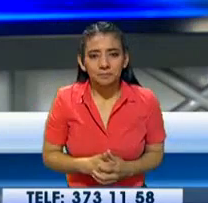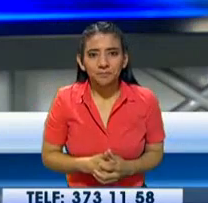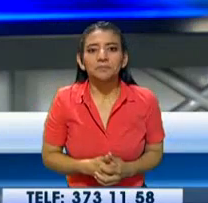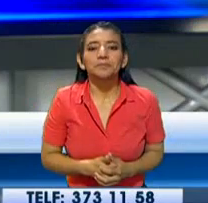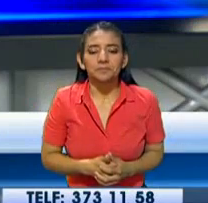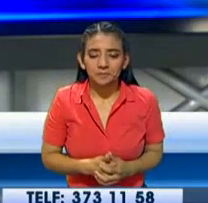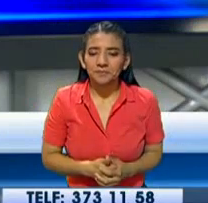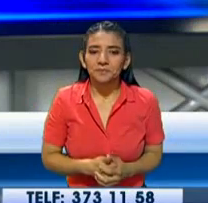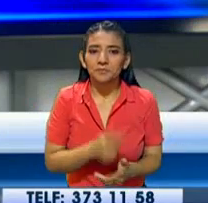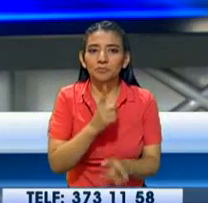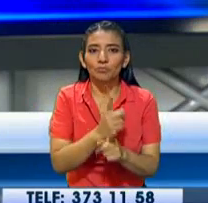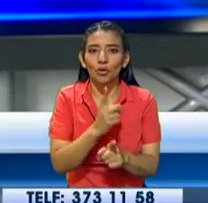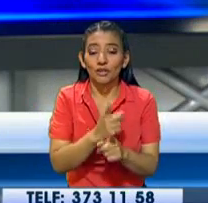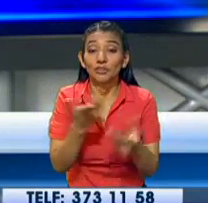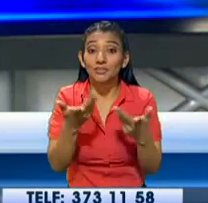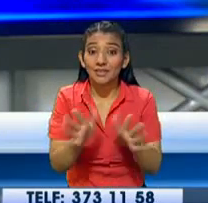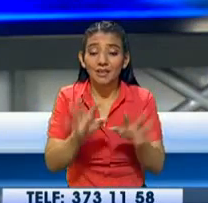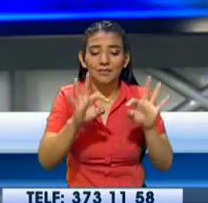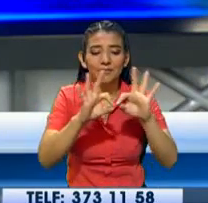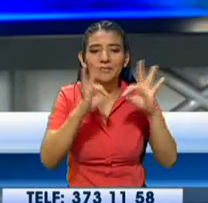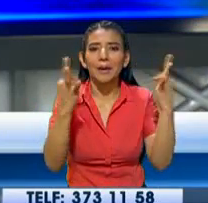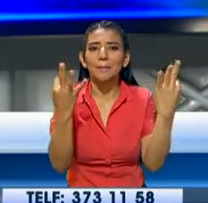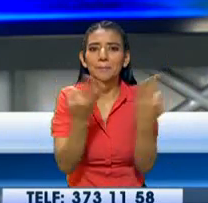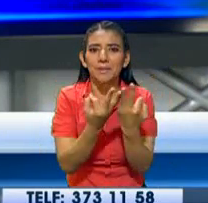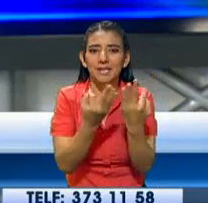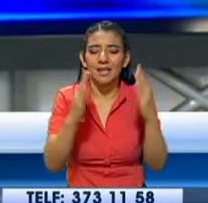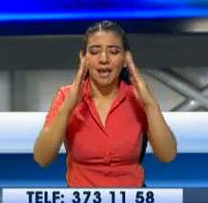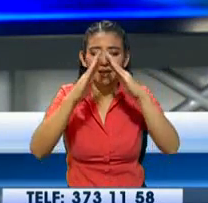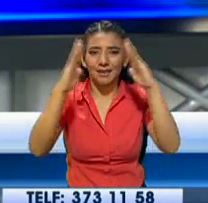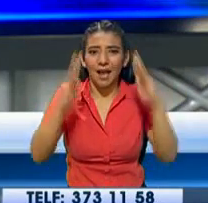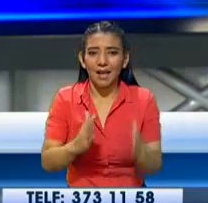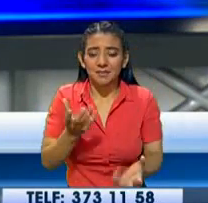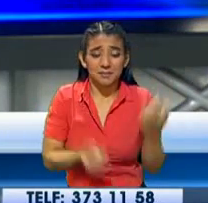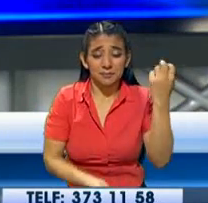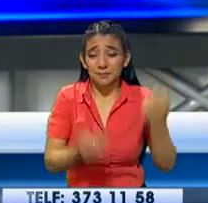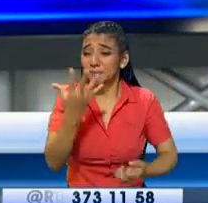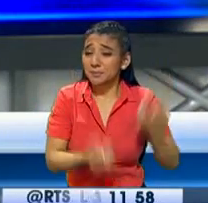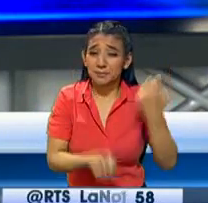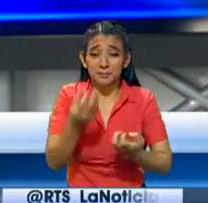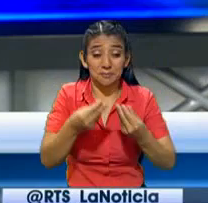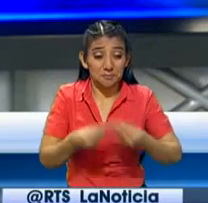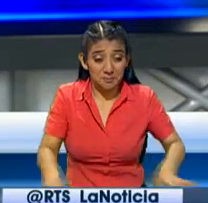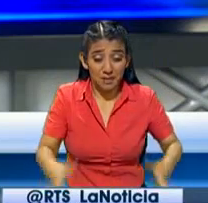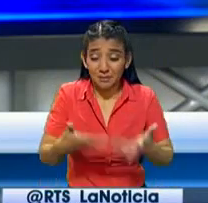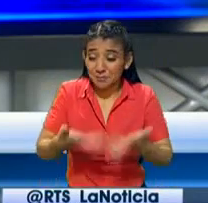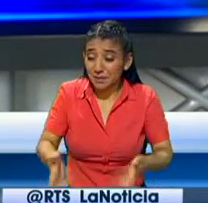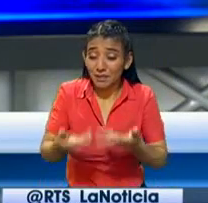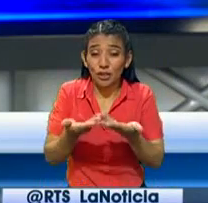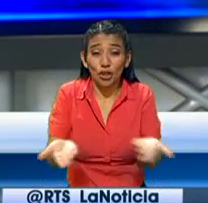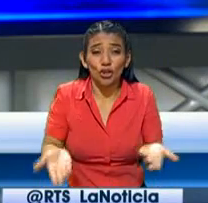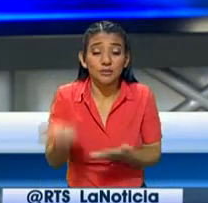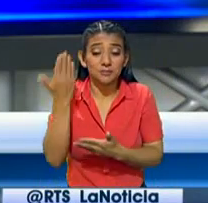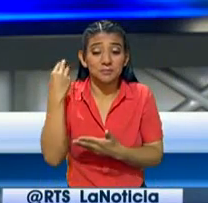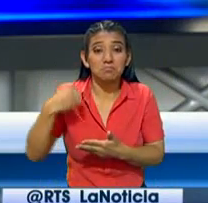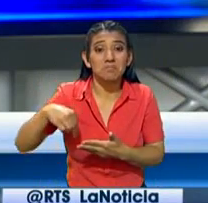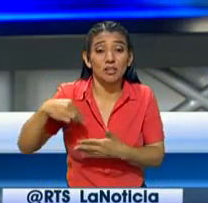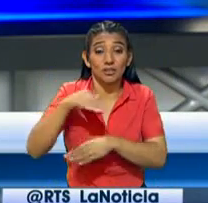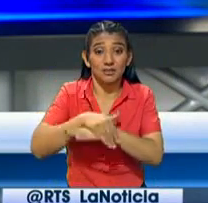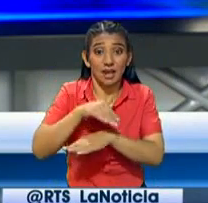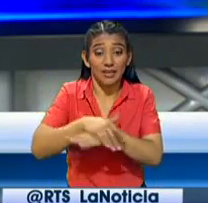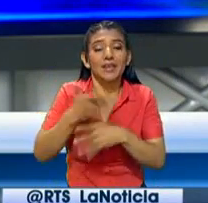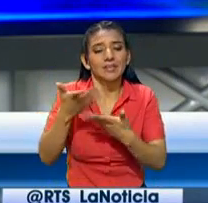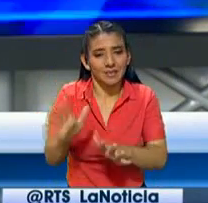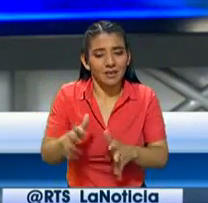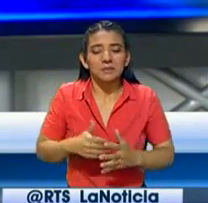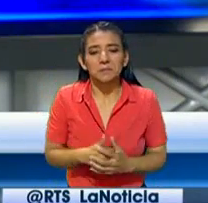en este caso, la misma llegó para la familia que perdió sus pertenencias tras el incendio que se registró el pasado miércoles en horas de la tarde.